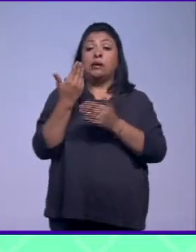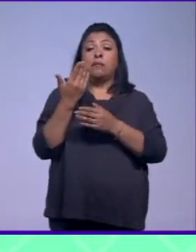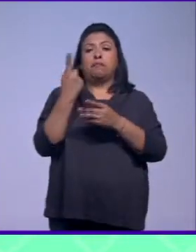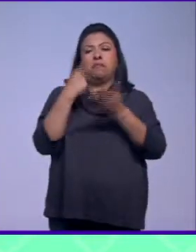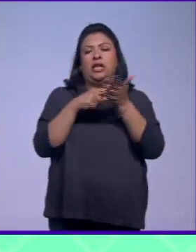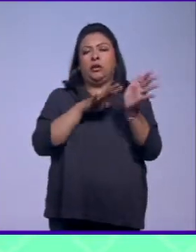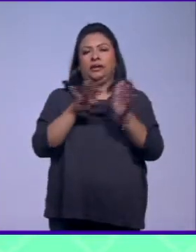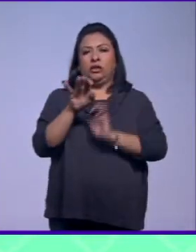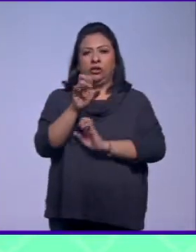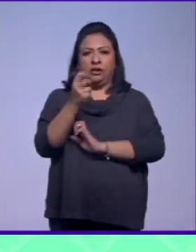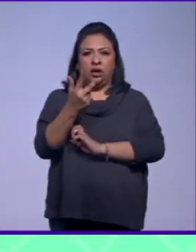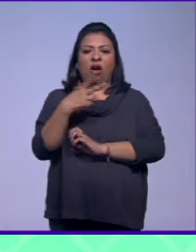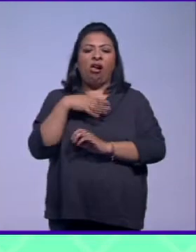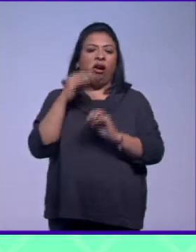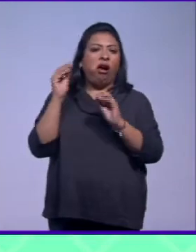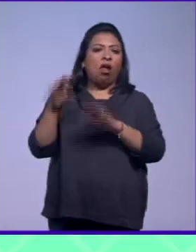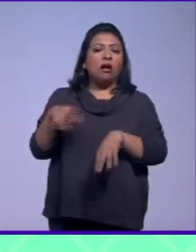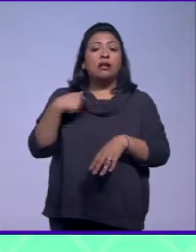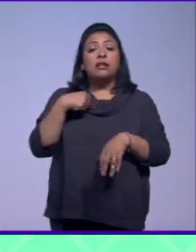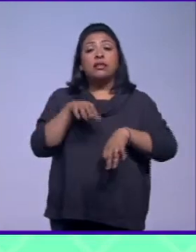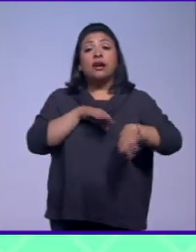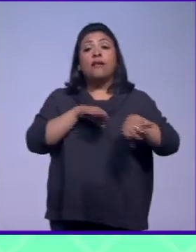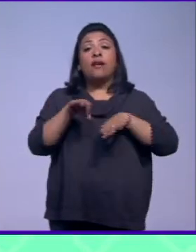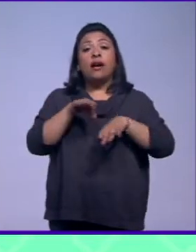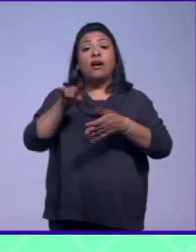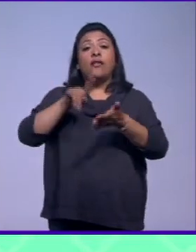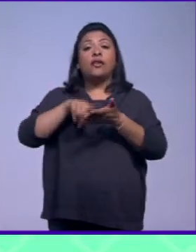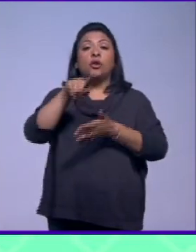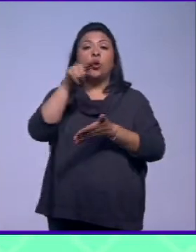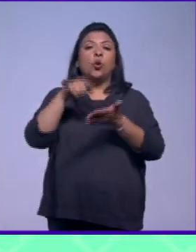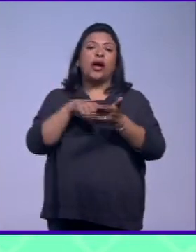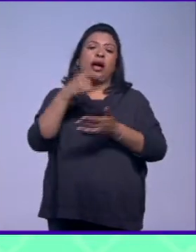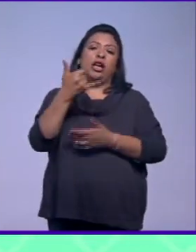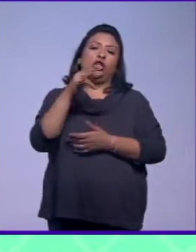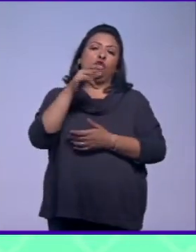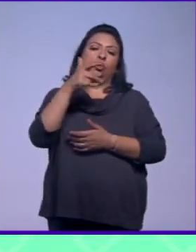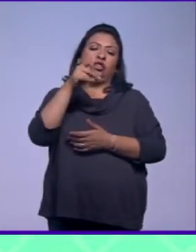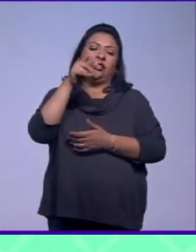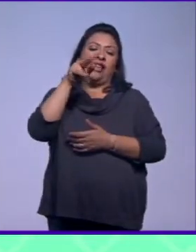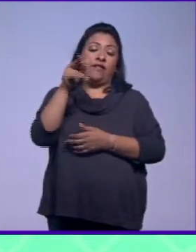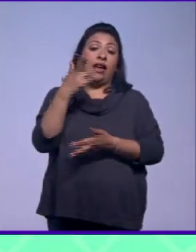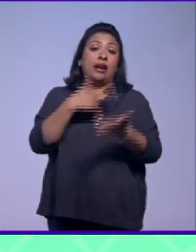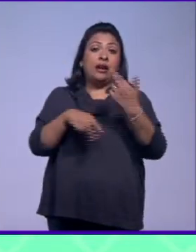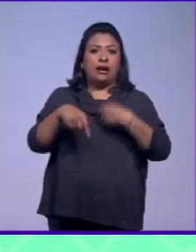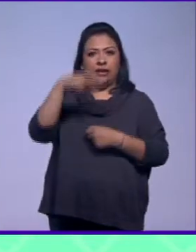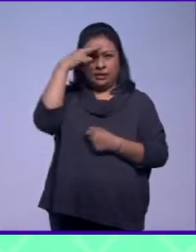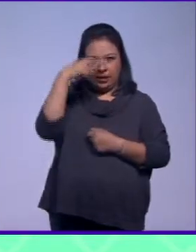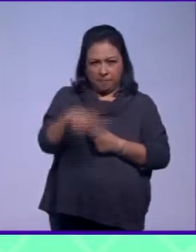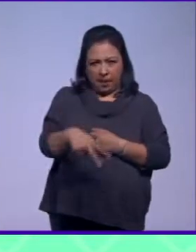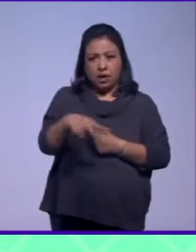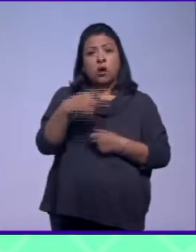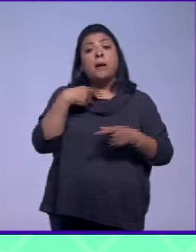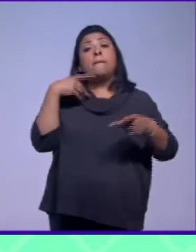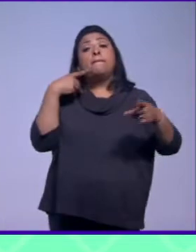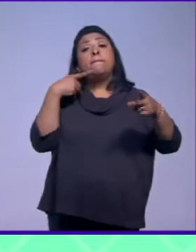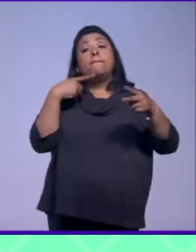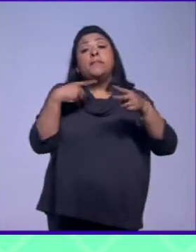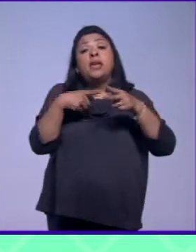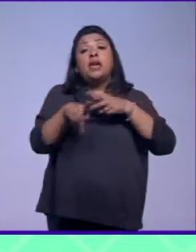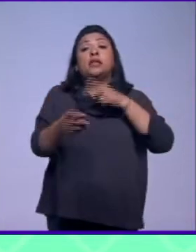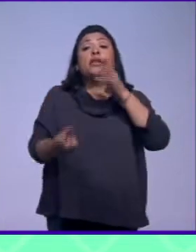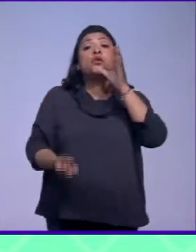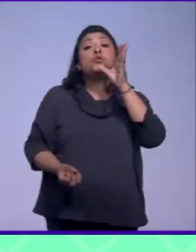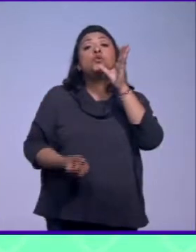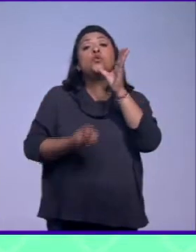él abandona su trabajo en en yugoslavia regreso a mexico y empezó una nueva